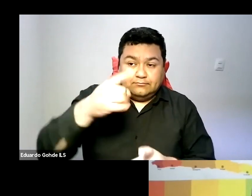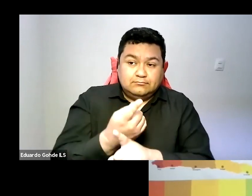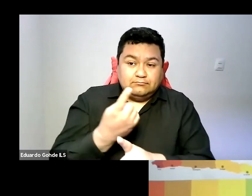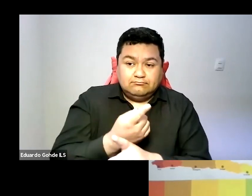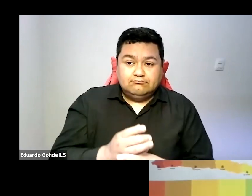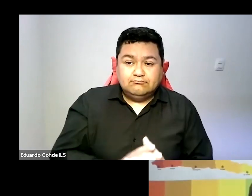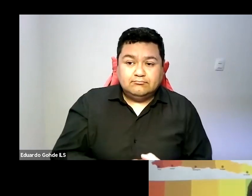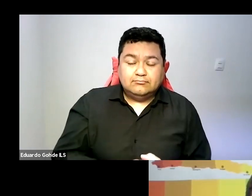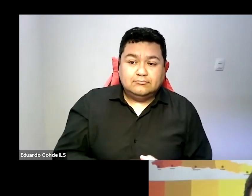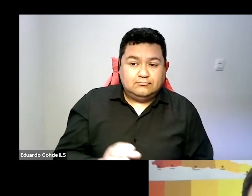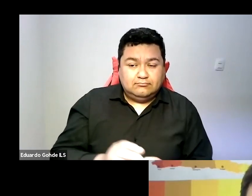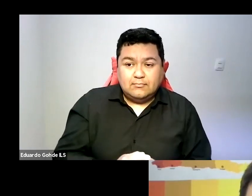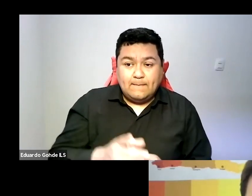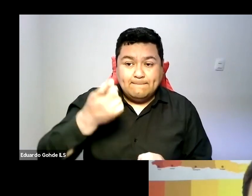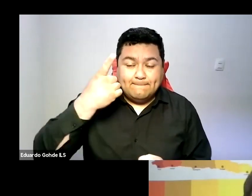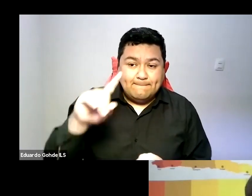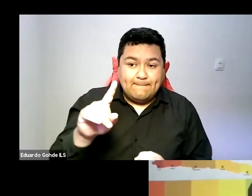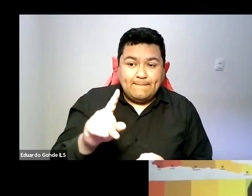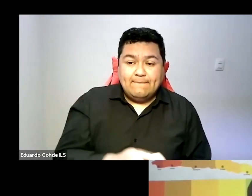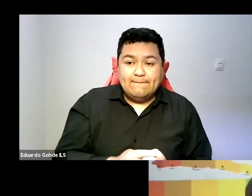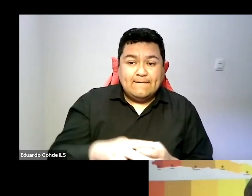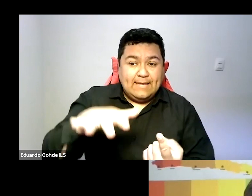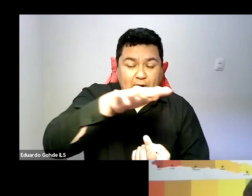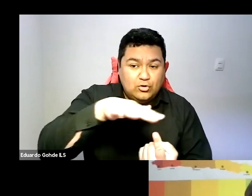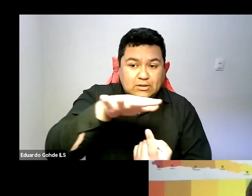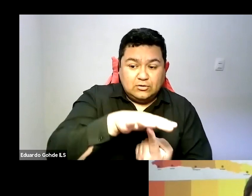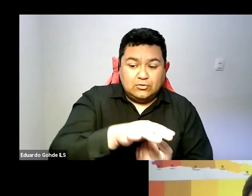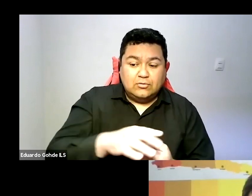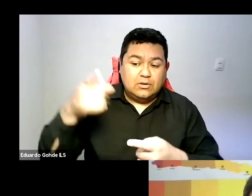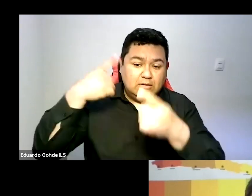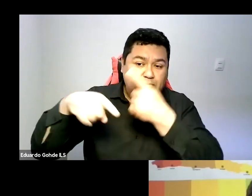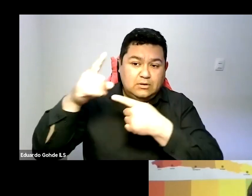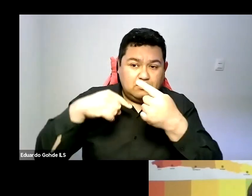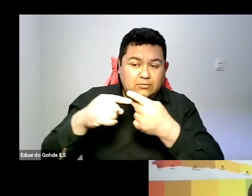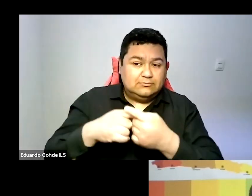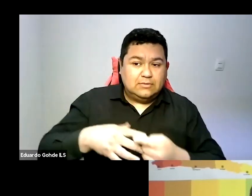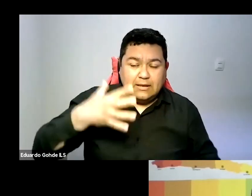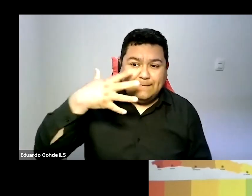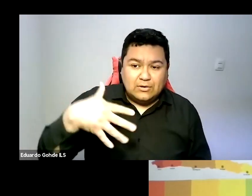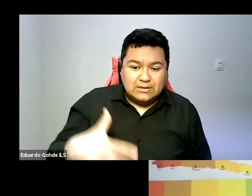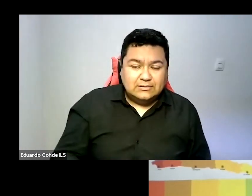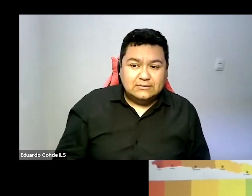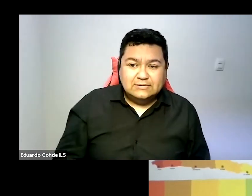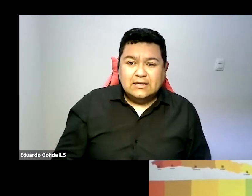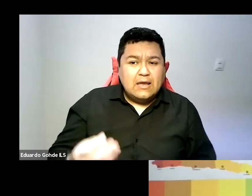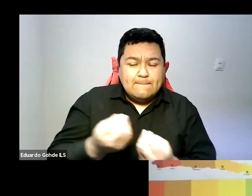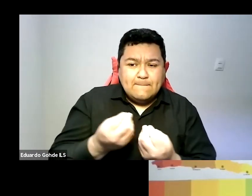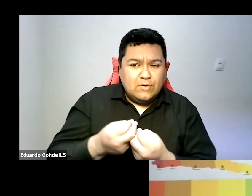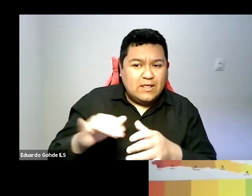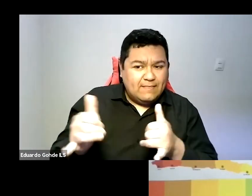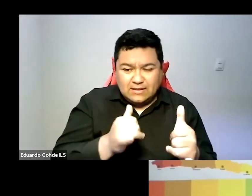pero claramente el contexto histórico es fundamental y además es muy entretenido,